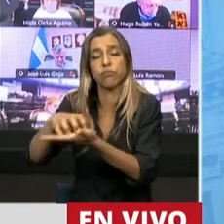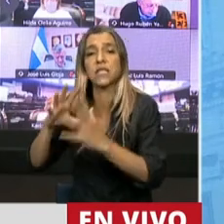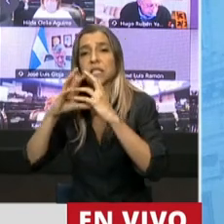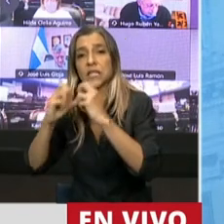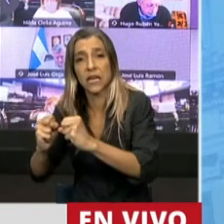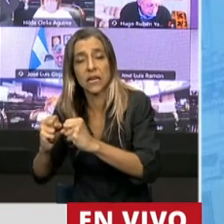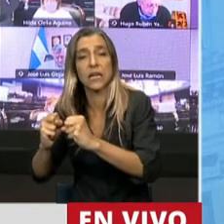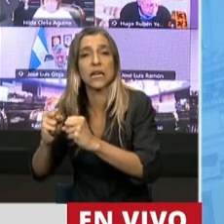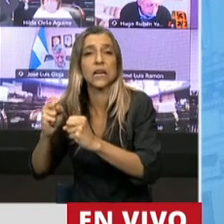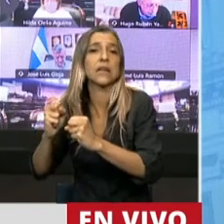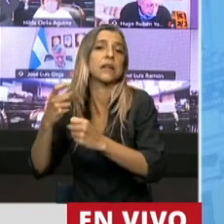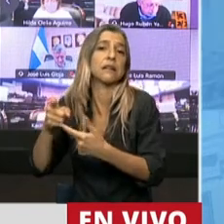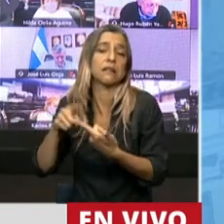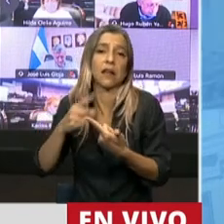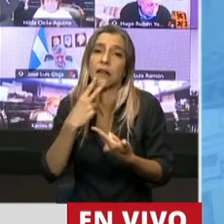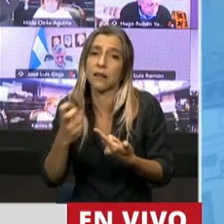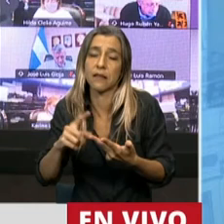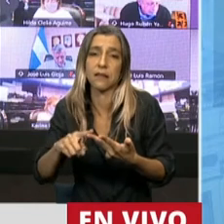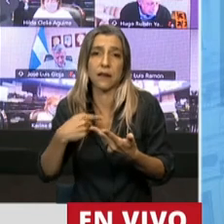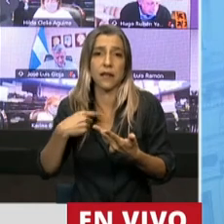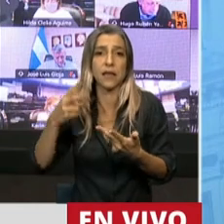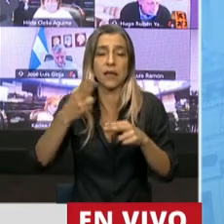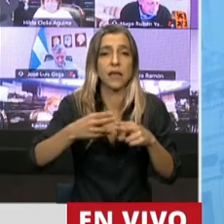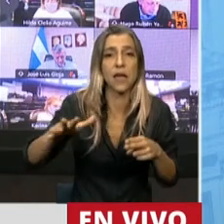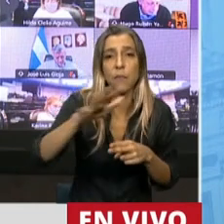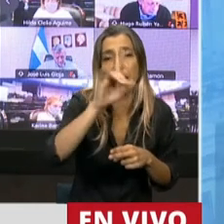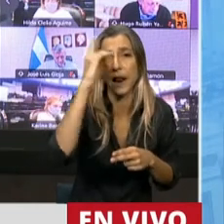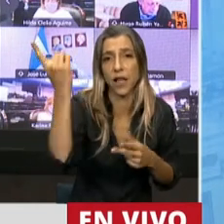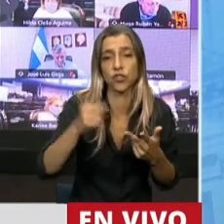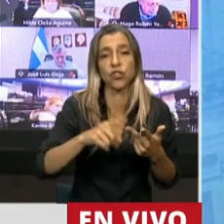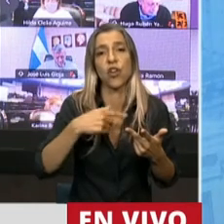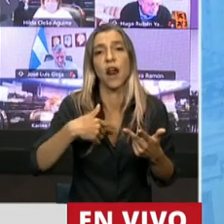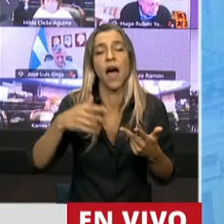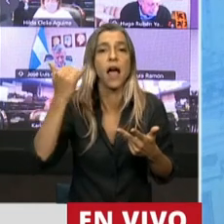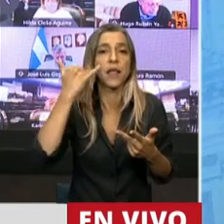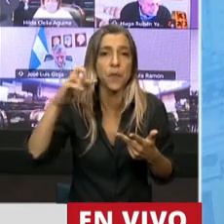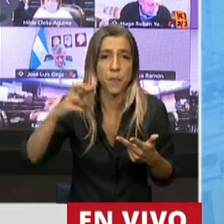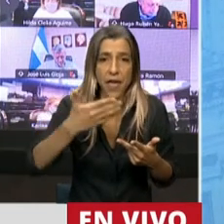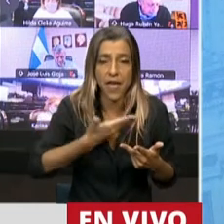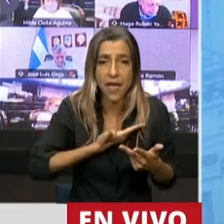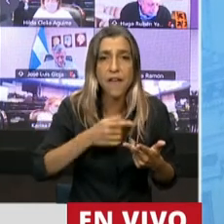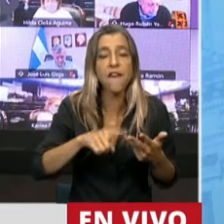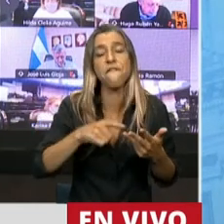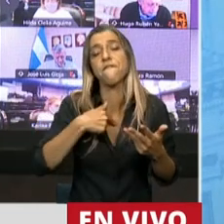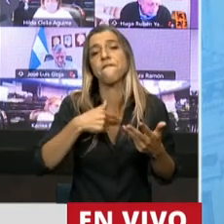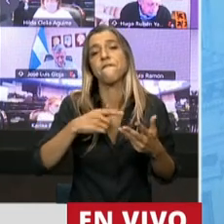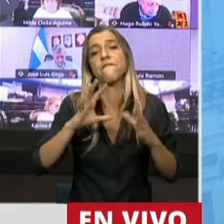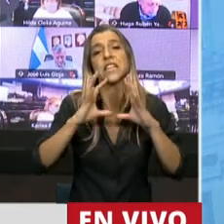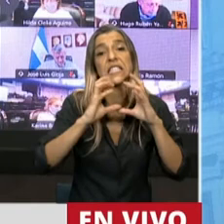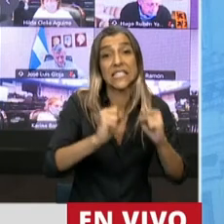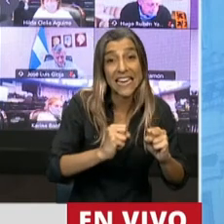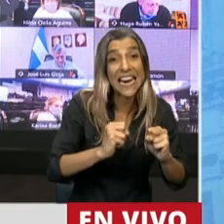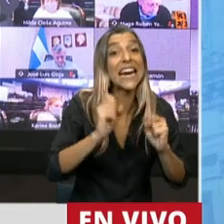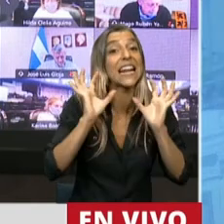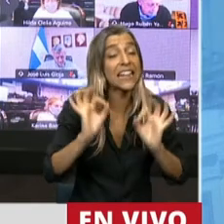energía, parques nacionales, YPF, la secretaría de pesca Agricultura y Pesca, la Secretaría